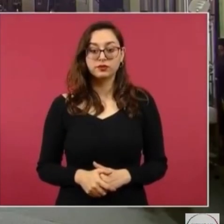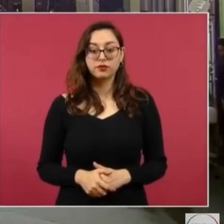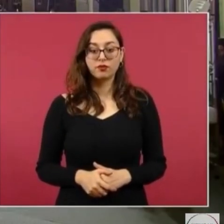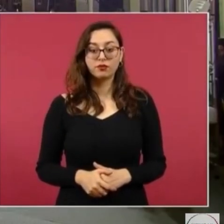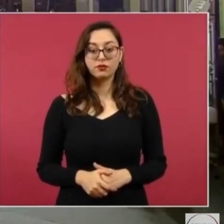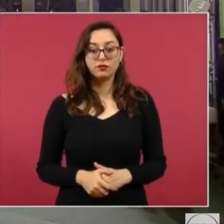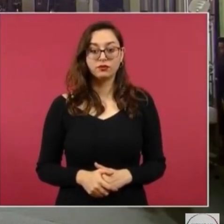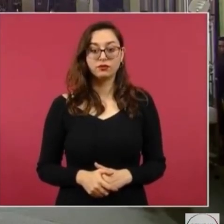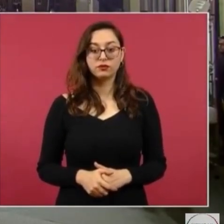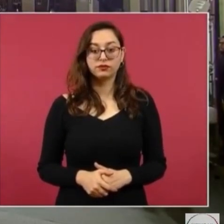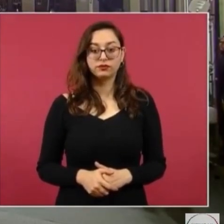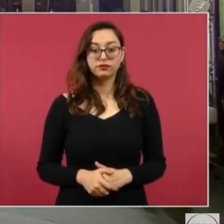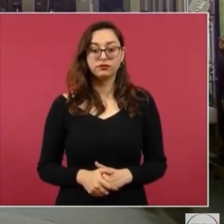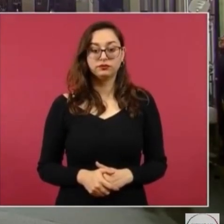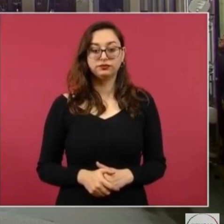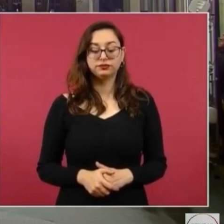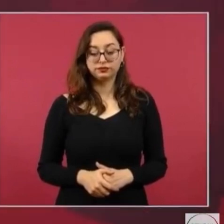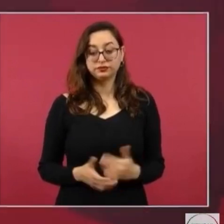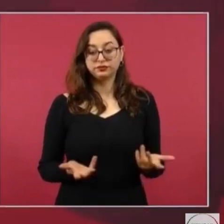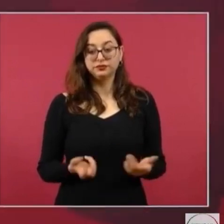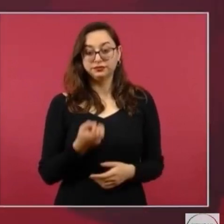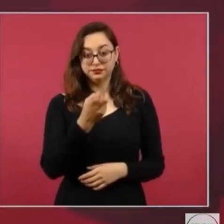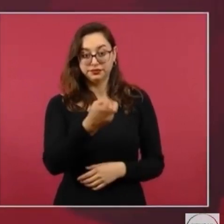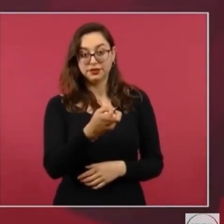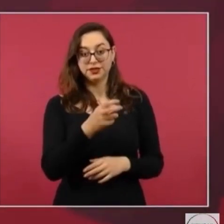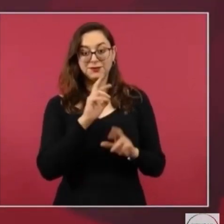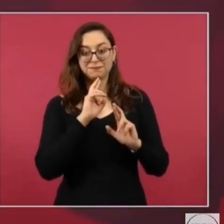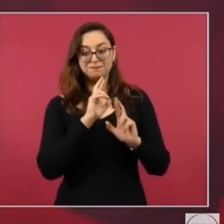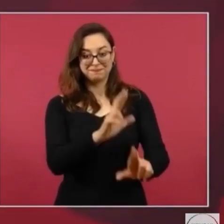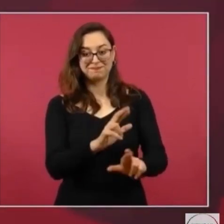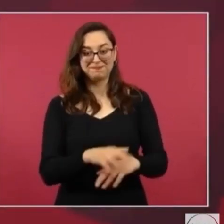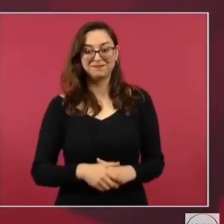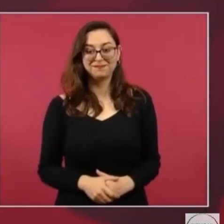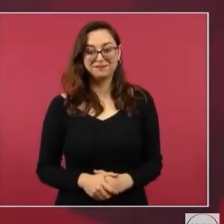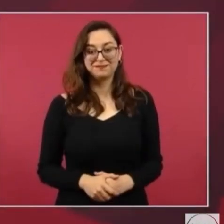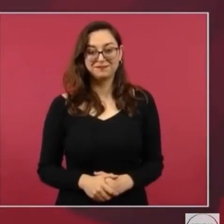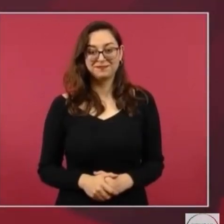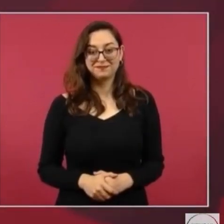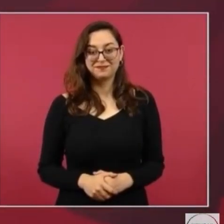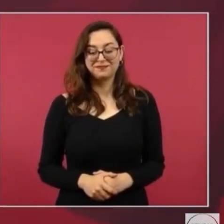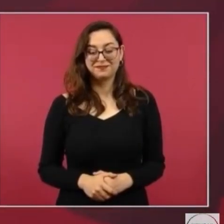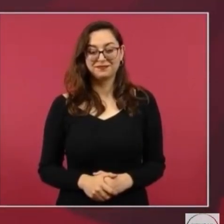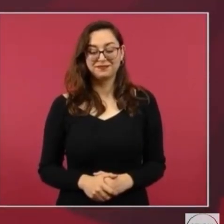Entonces, es tu respuesta a lo de Sheridan.